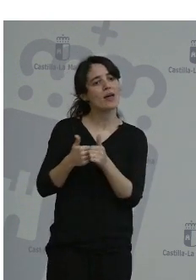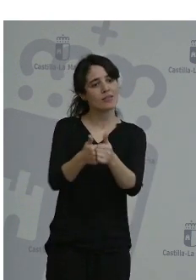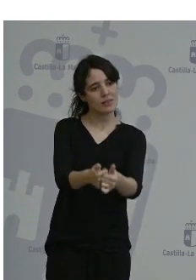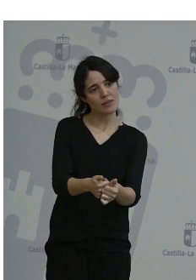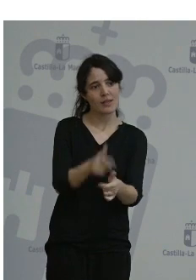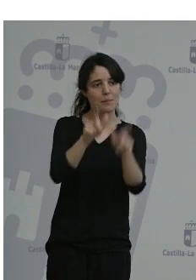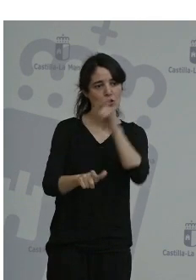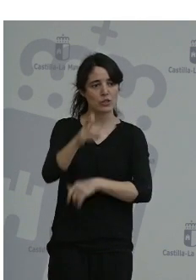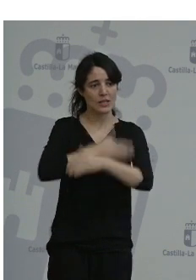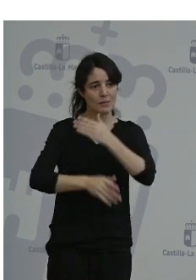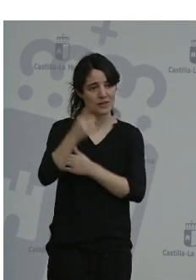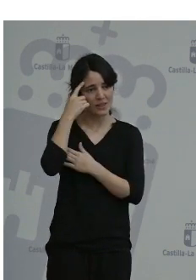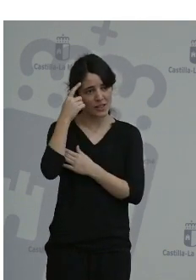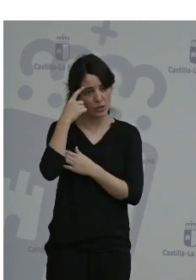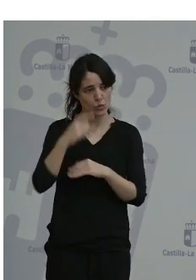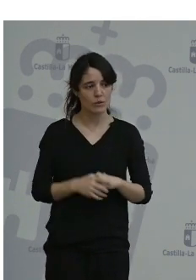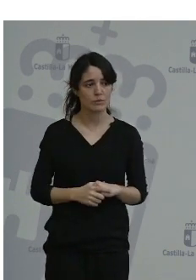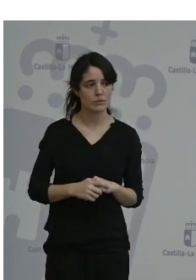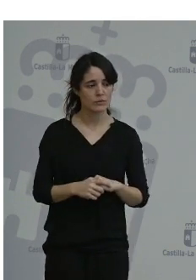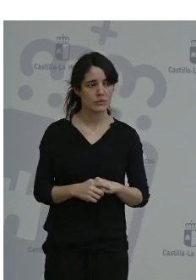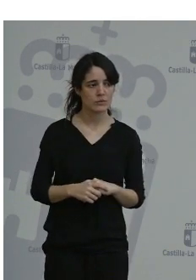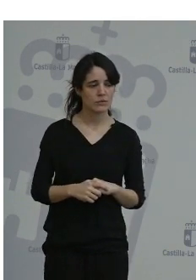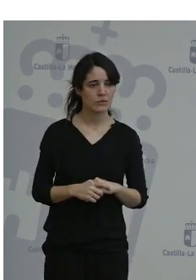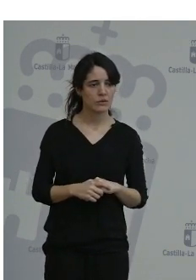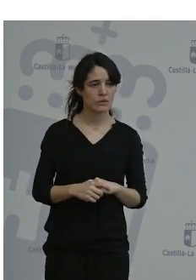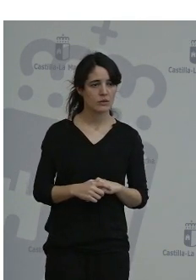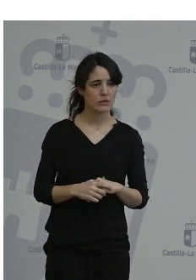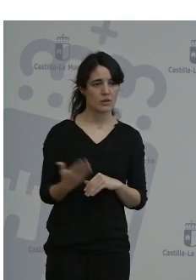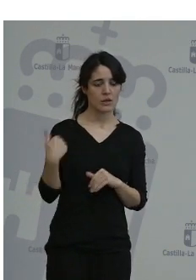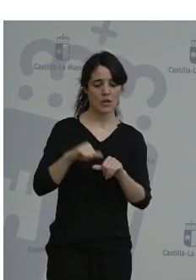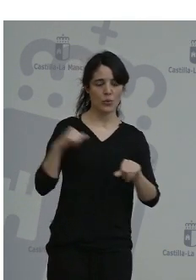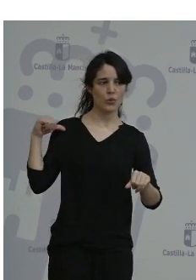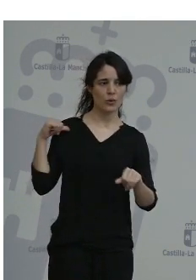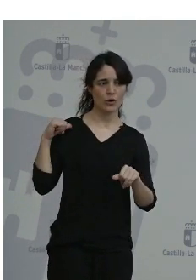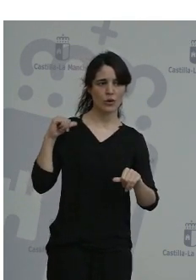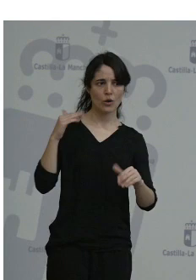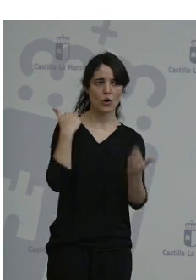discapacidad intelectual. La convocatoria pasada también lo posité.